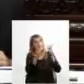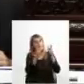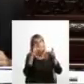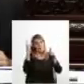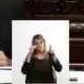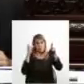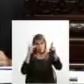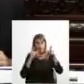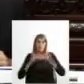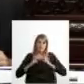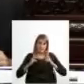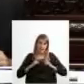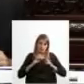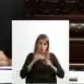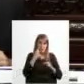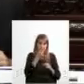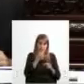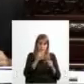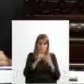tratar el proyecto?